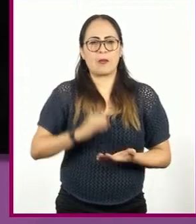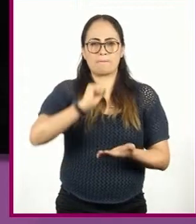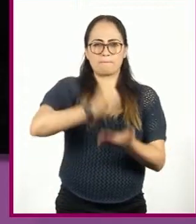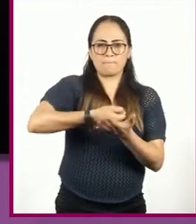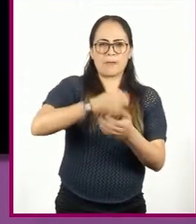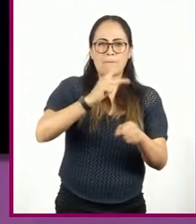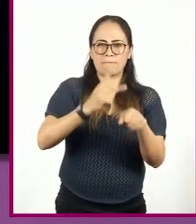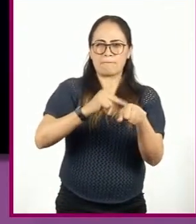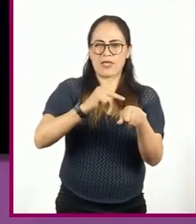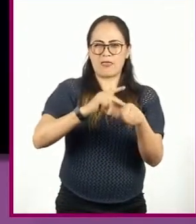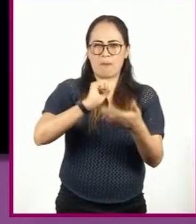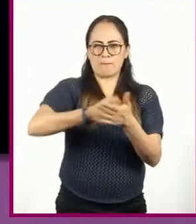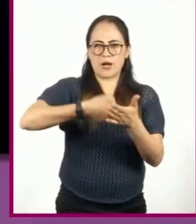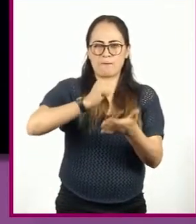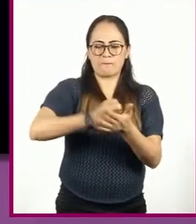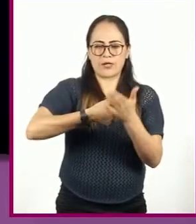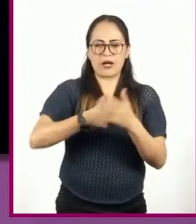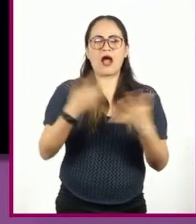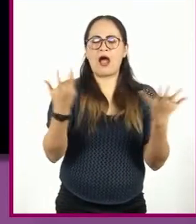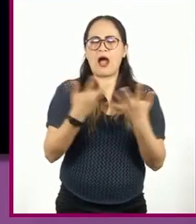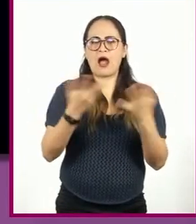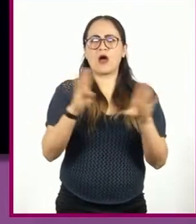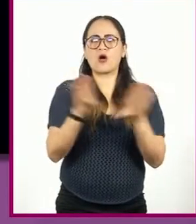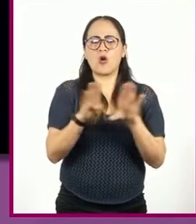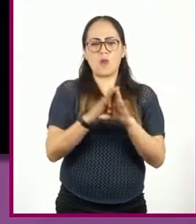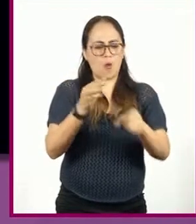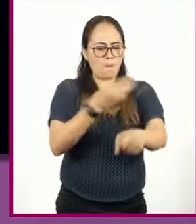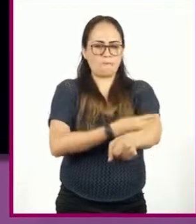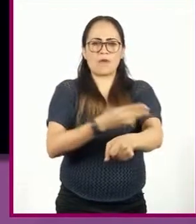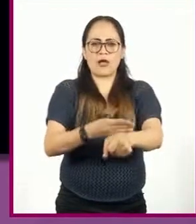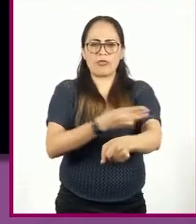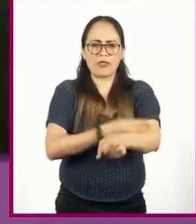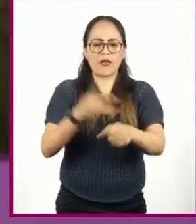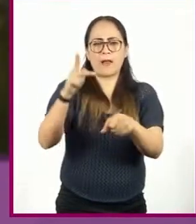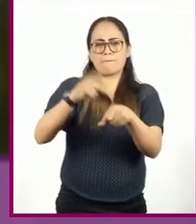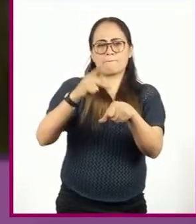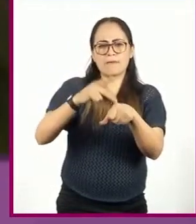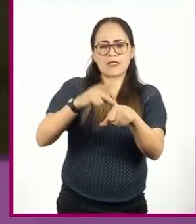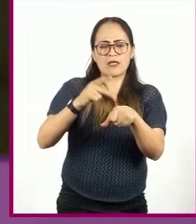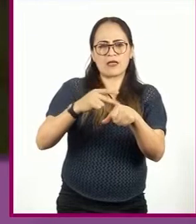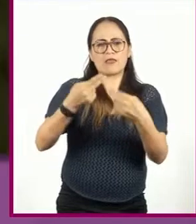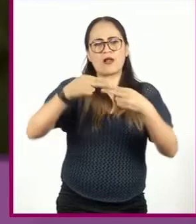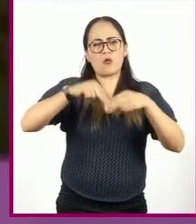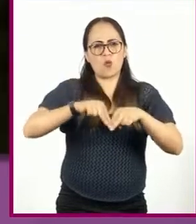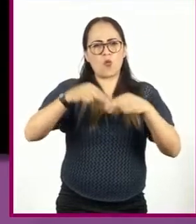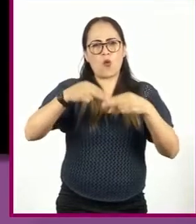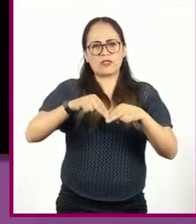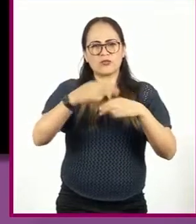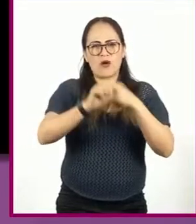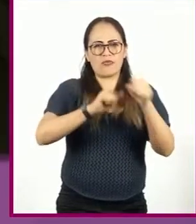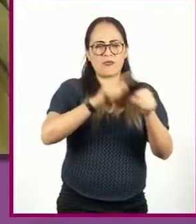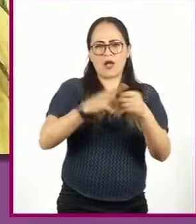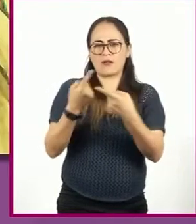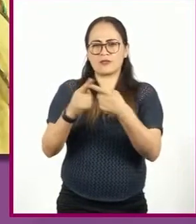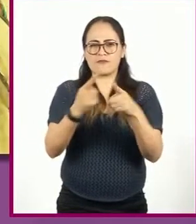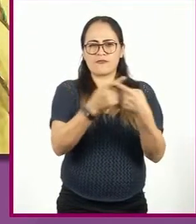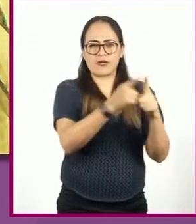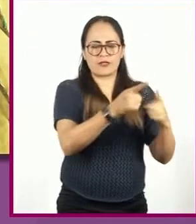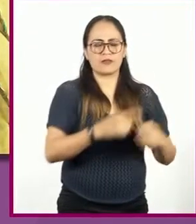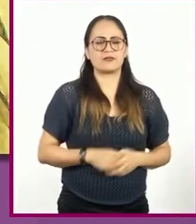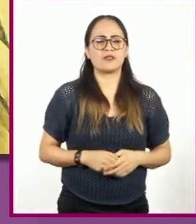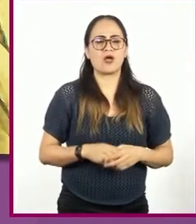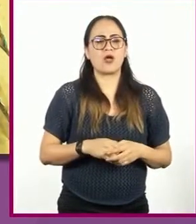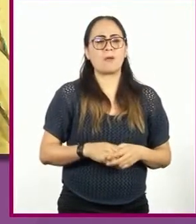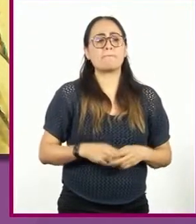machacadores, elaborados en su mayoría de madera, piedra y huesos de animales. Los grupos